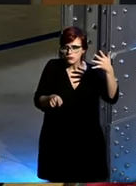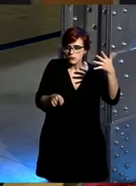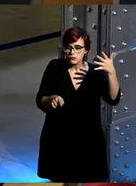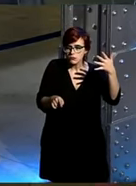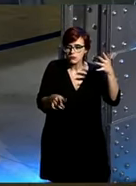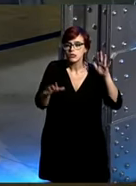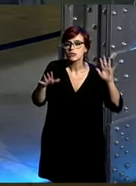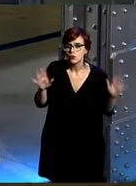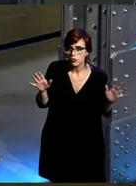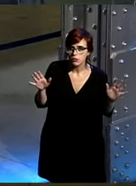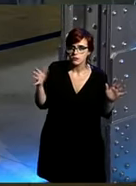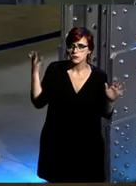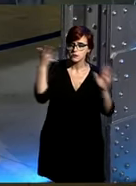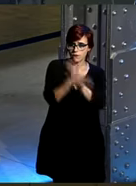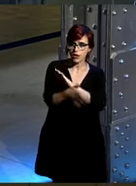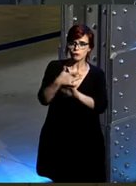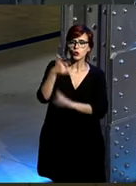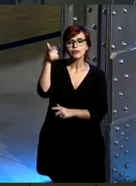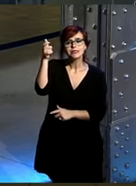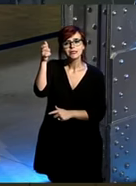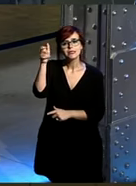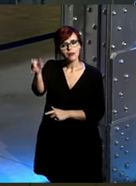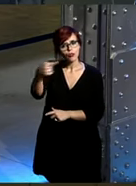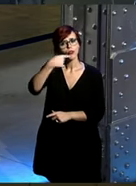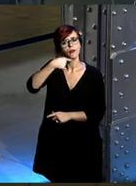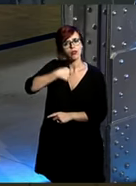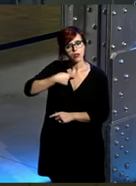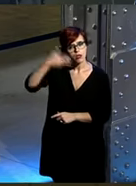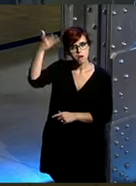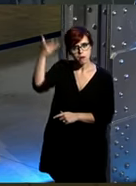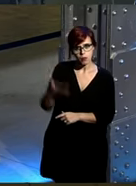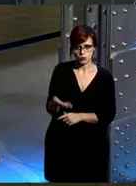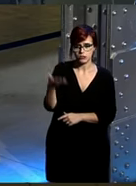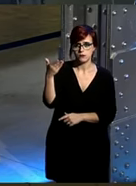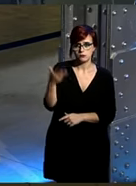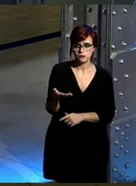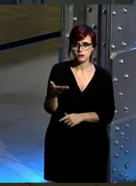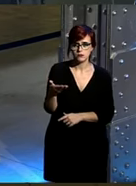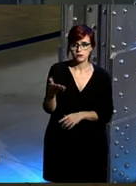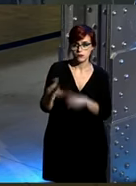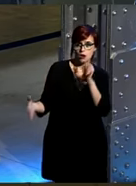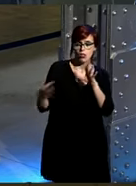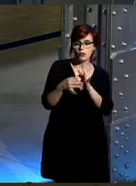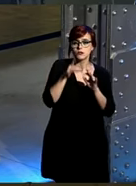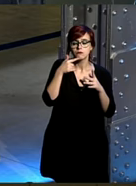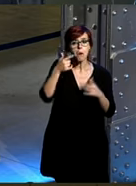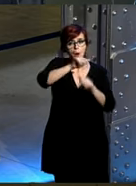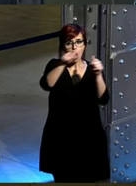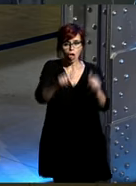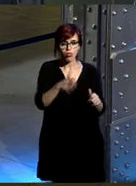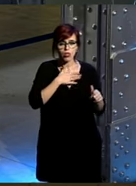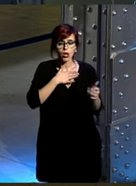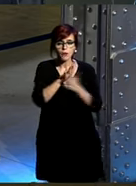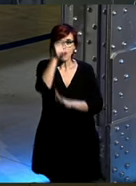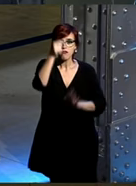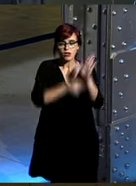quiero decir que ese dato que tú estás dando es muy importante, porque está muy relacionado con todo lo que estamos viendo aquí. Partimos de un modelo donde ese era el